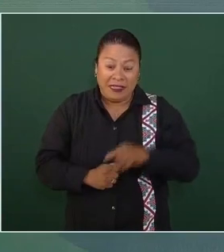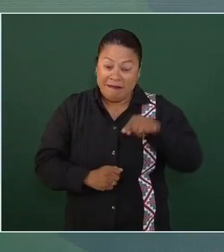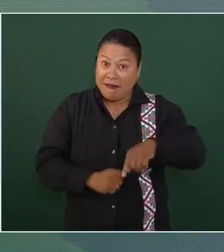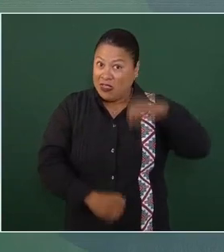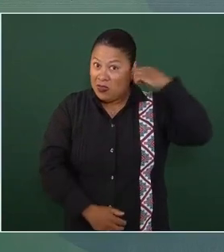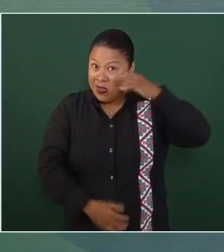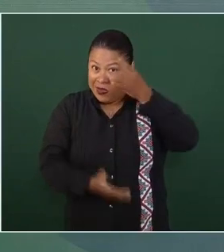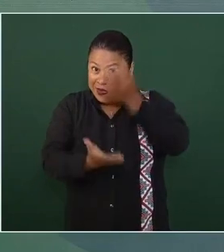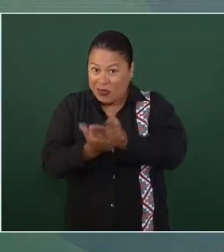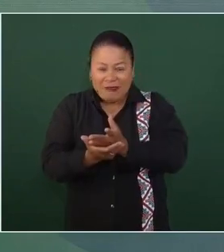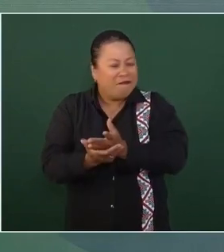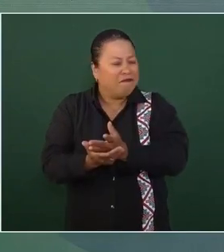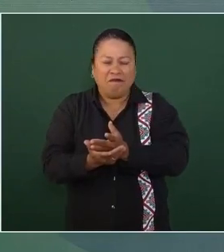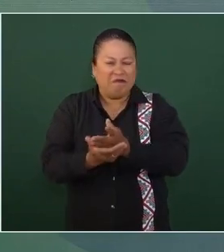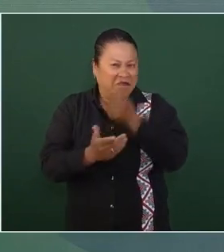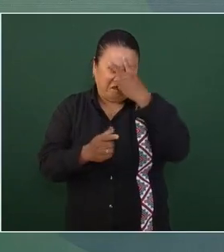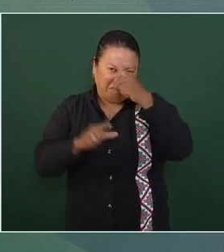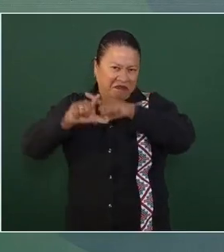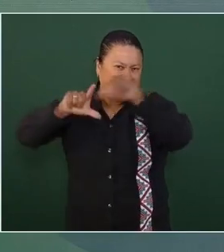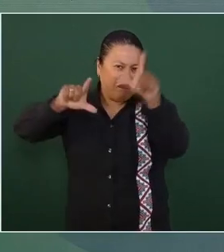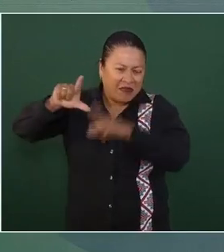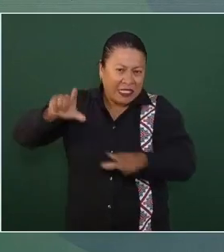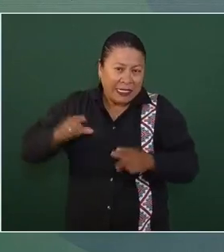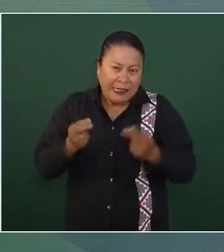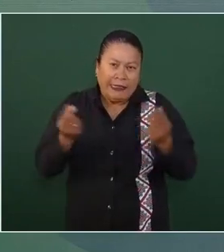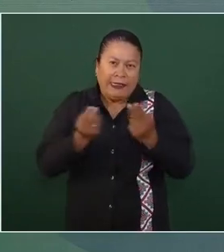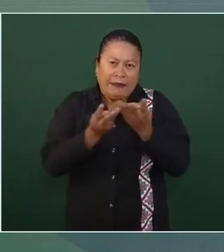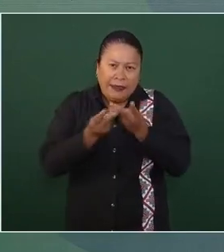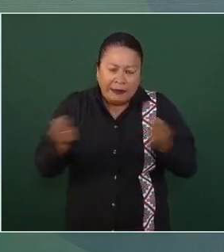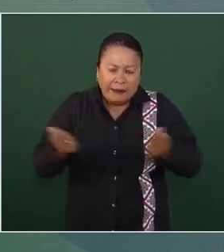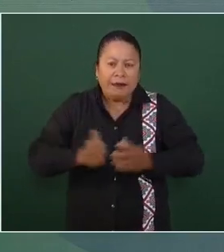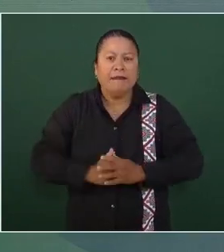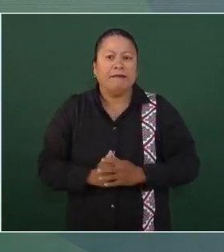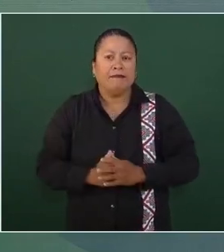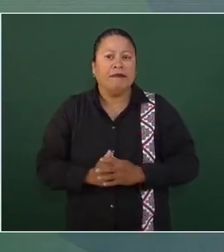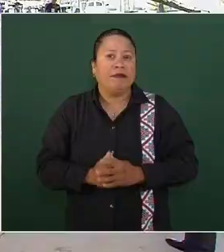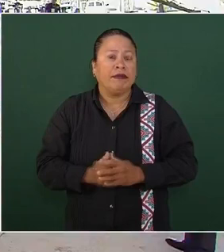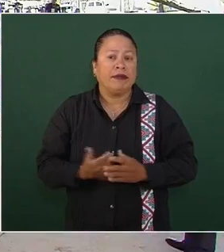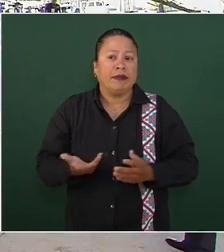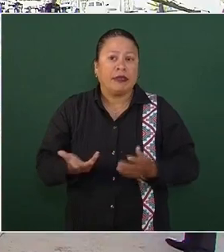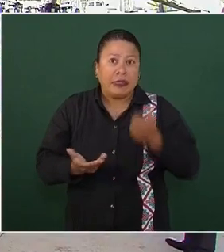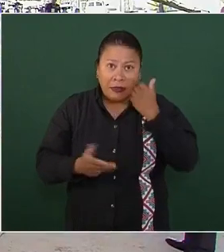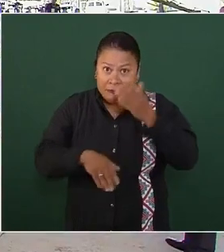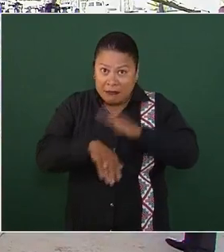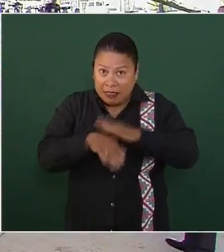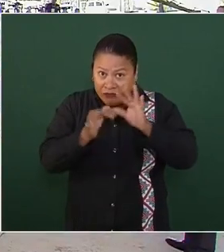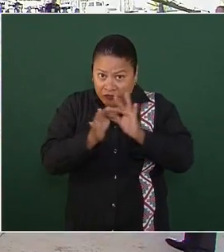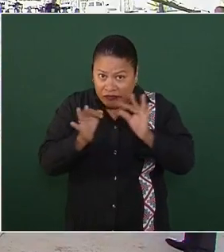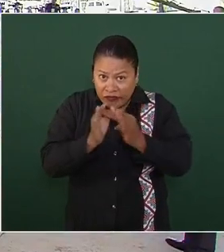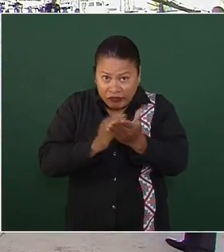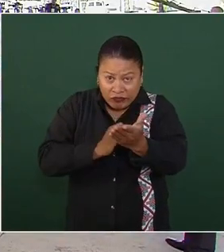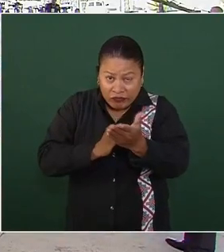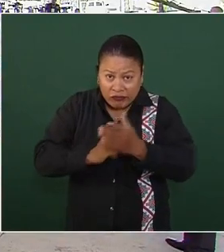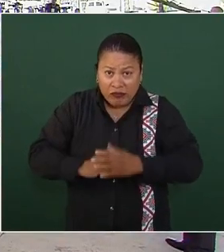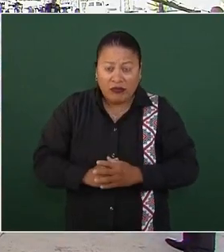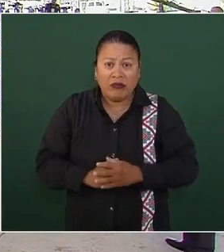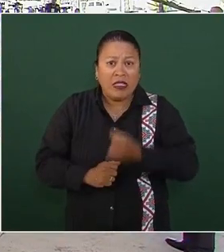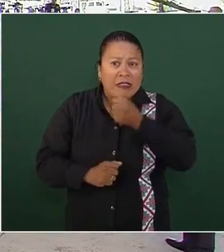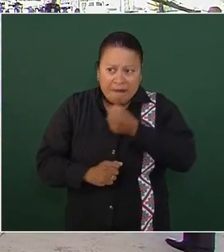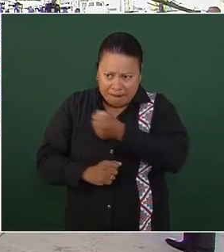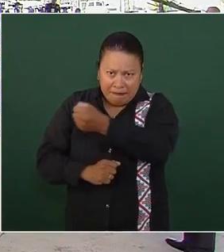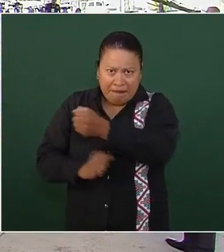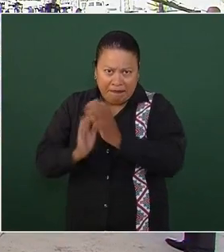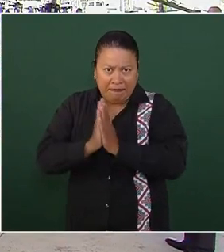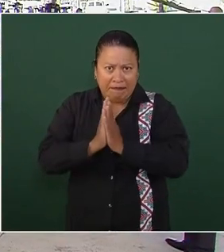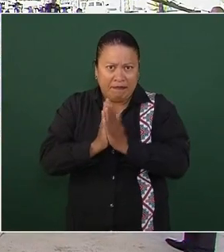Oaxaca sino nacional que tenemos que resolver falta querías decir más cosas el micrófono